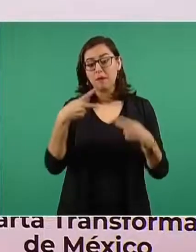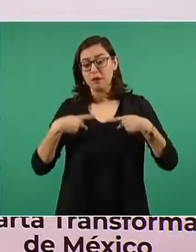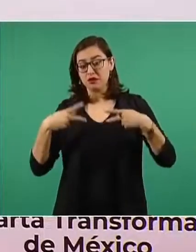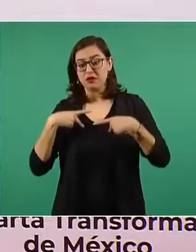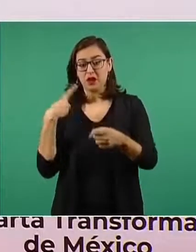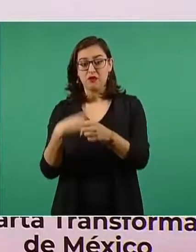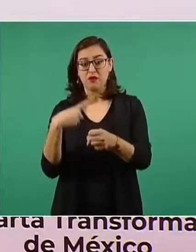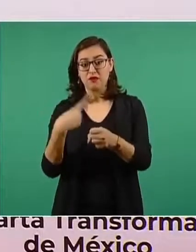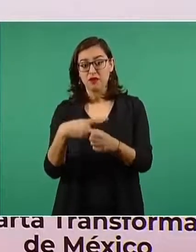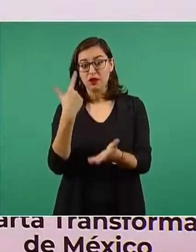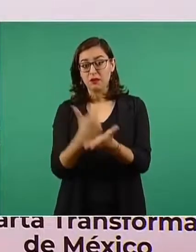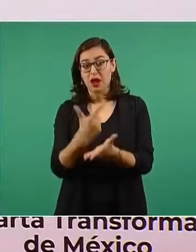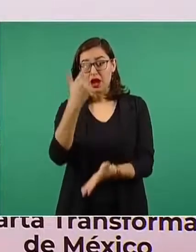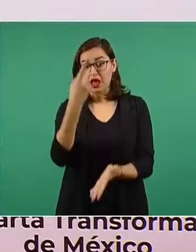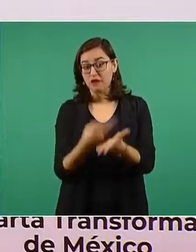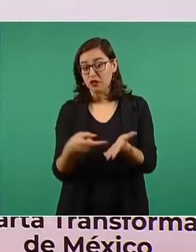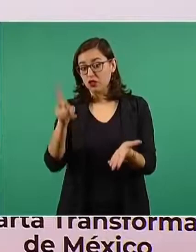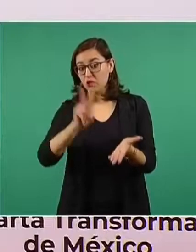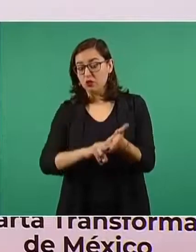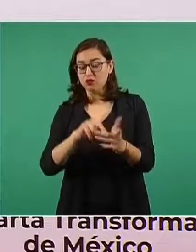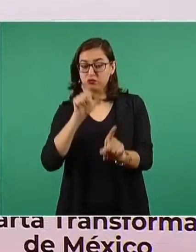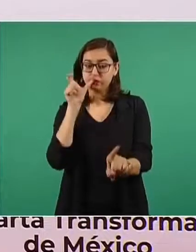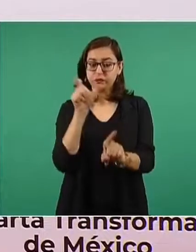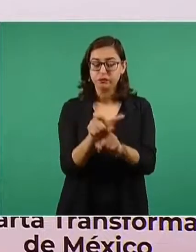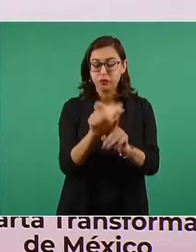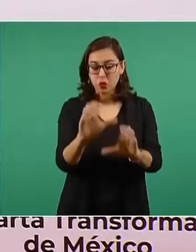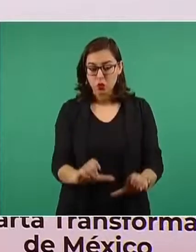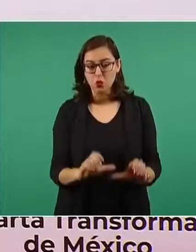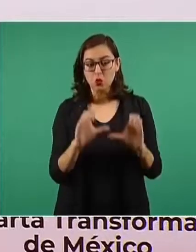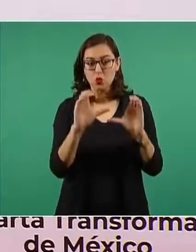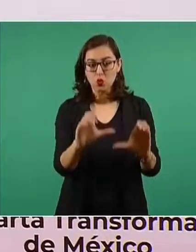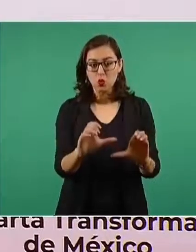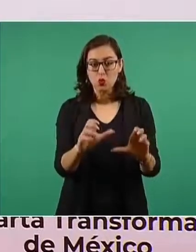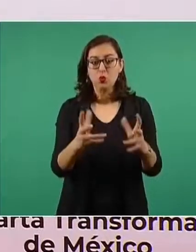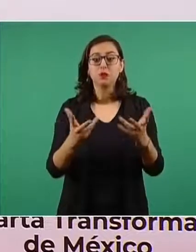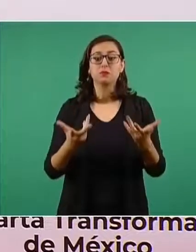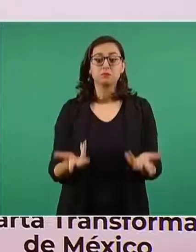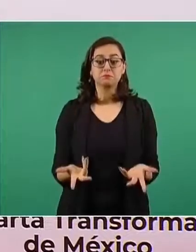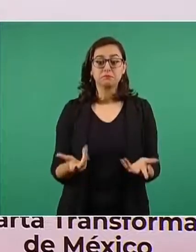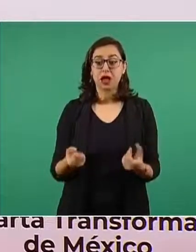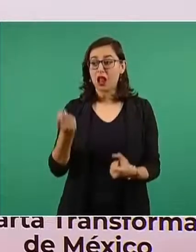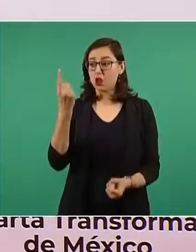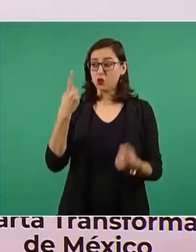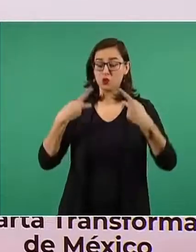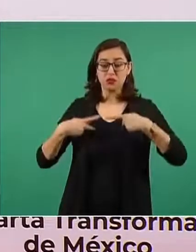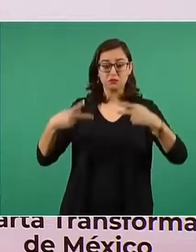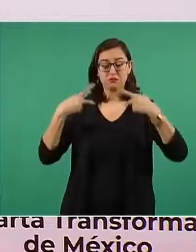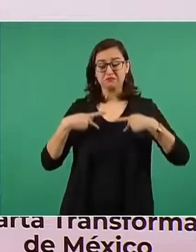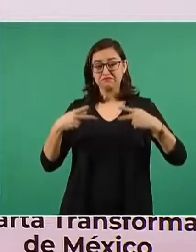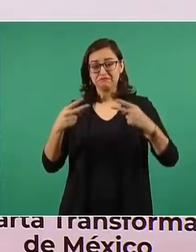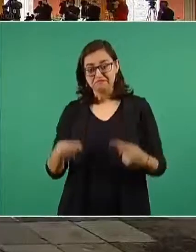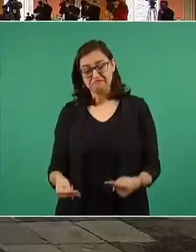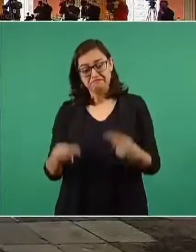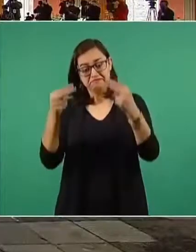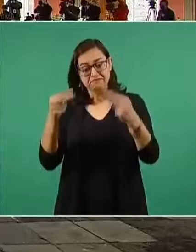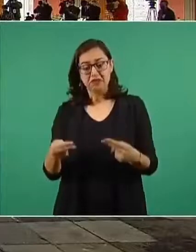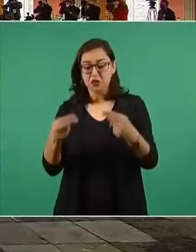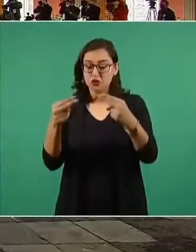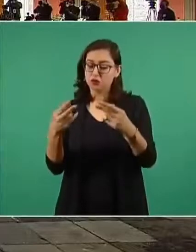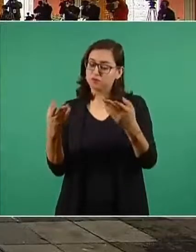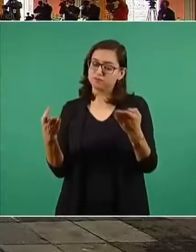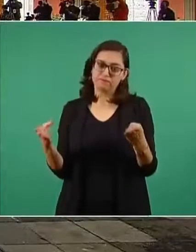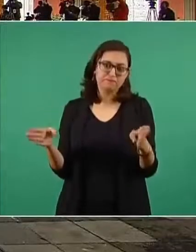el poder, el gobierno, las estructuras, las instituciones eran algo externo a